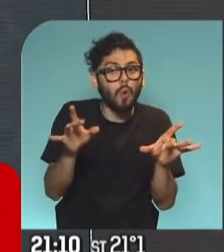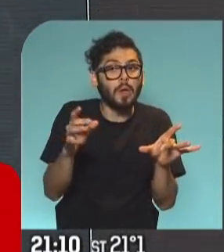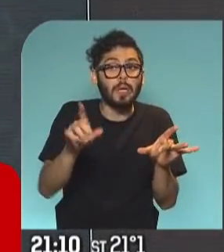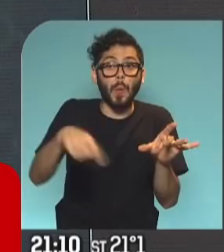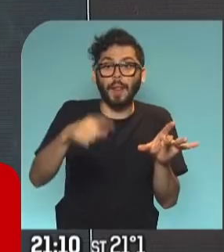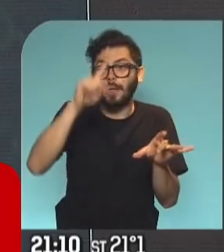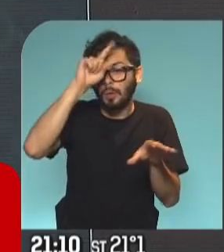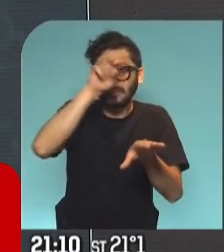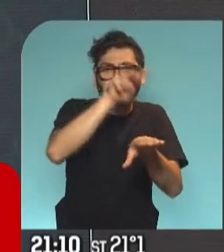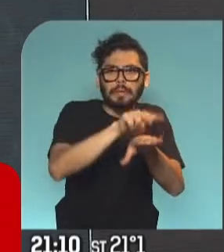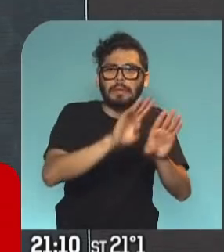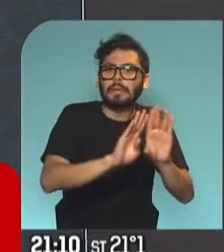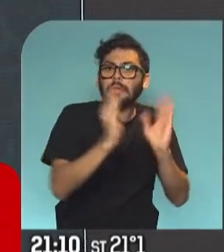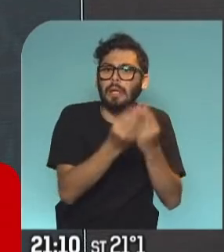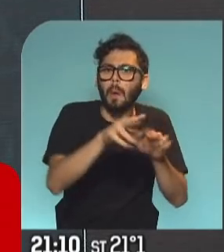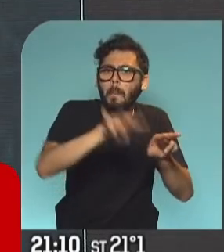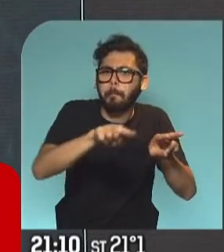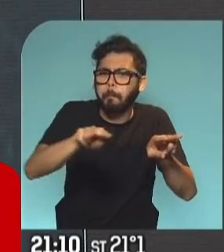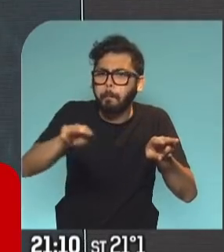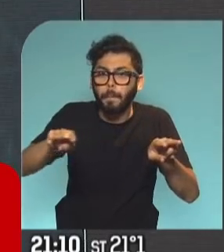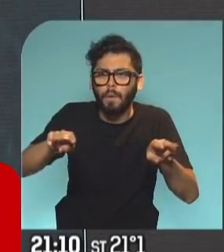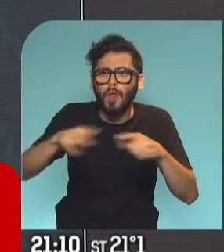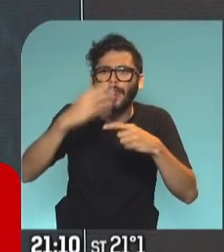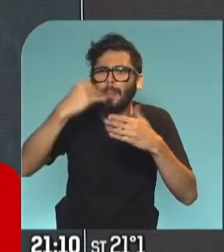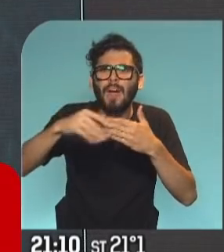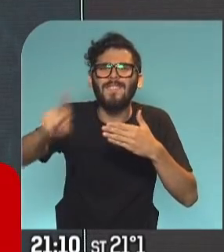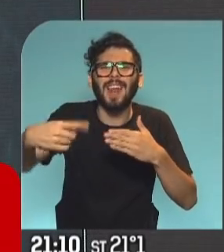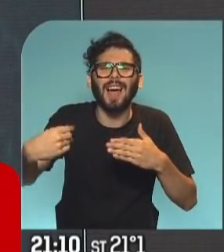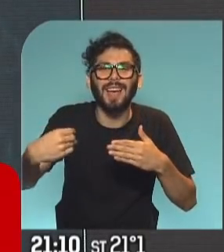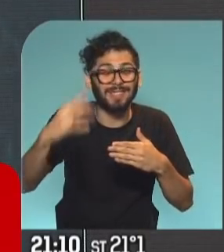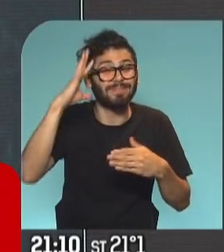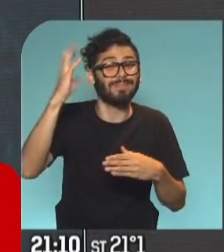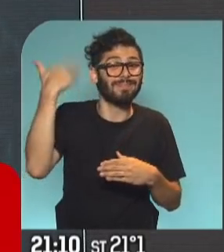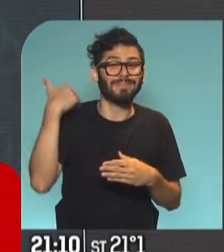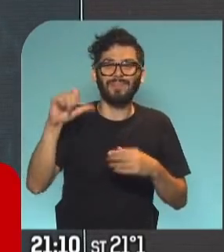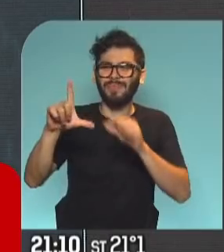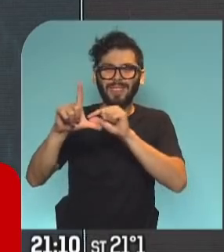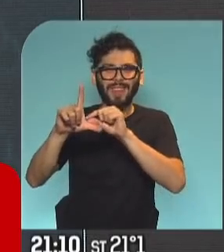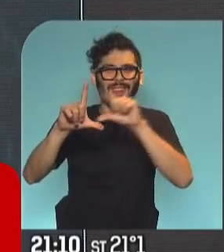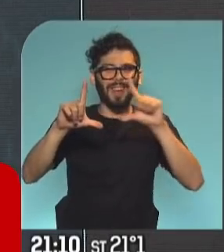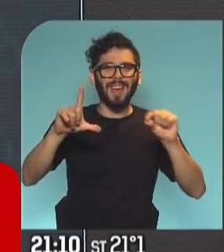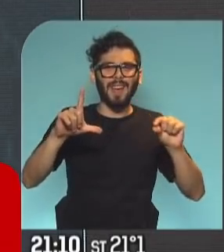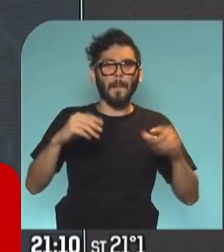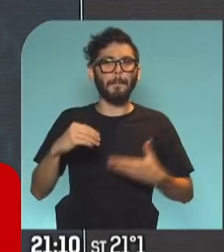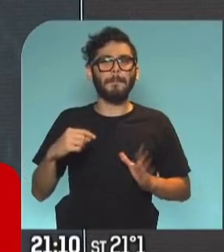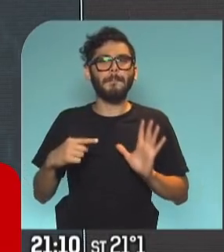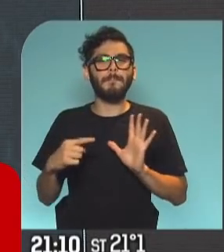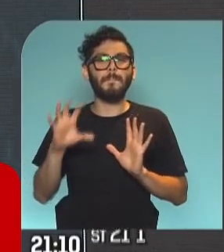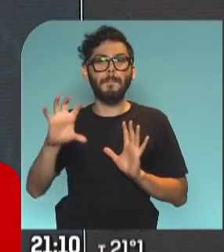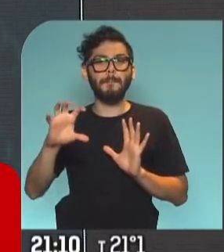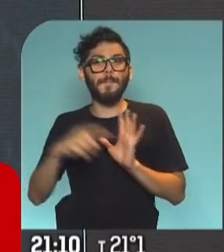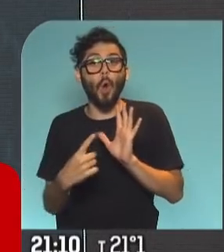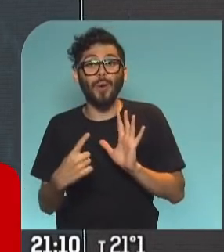terapia intensiva, usted va a ver esa diferencia que mostrábamos antes en la provincia de Buenos Aires, que